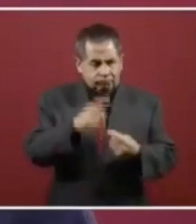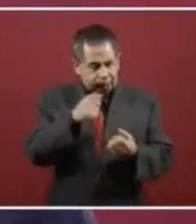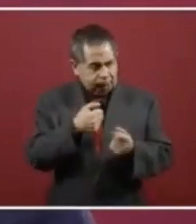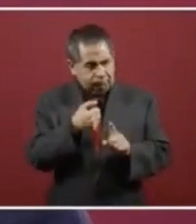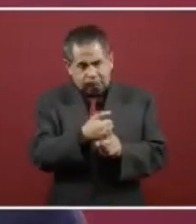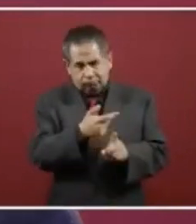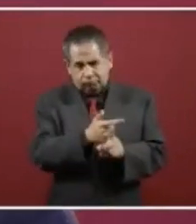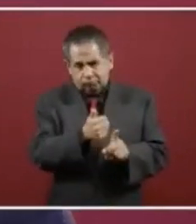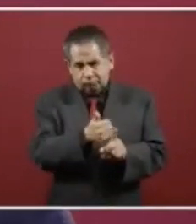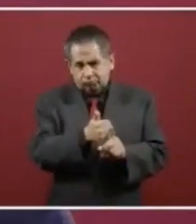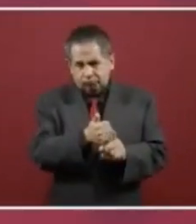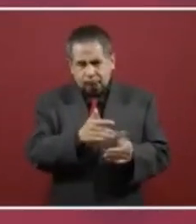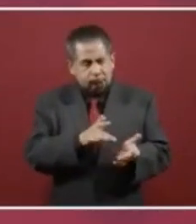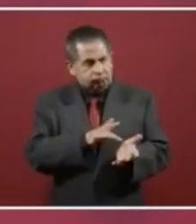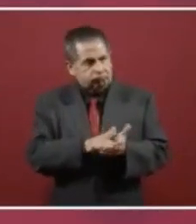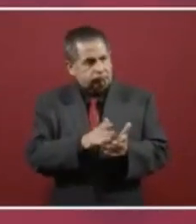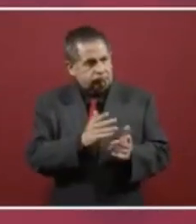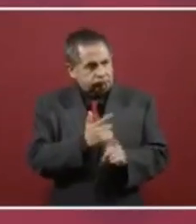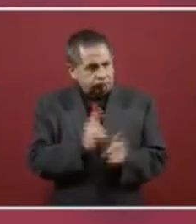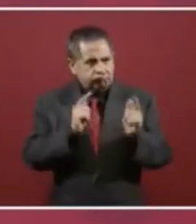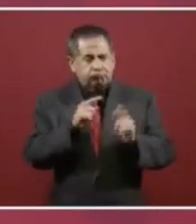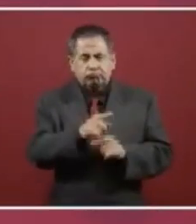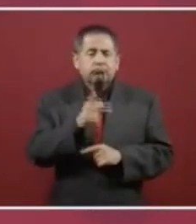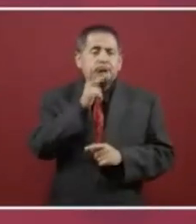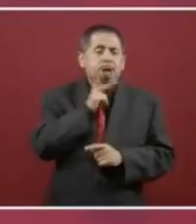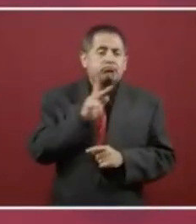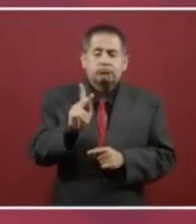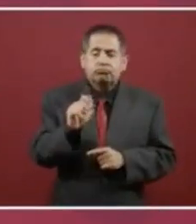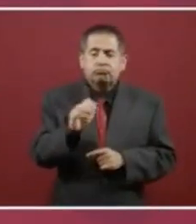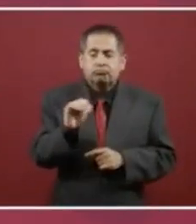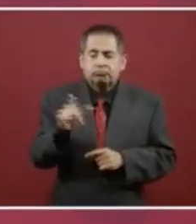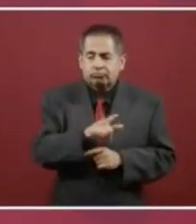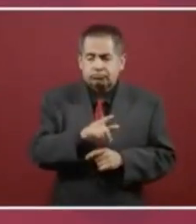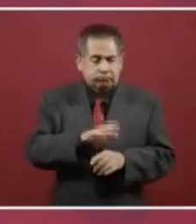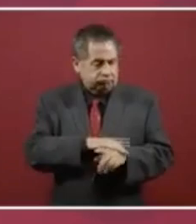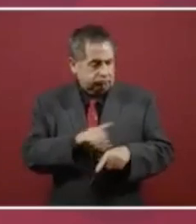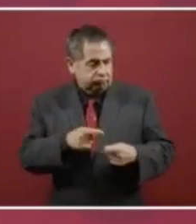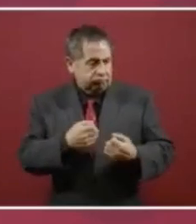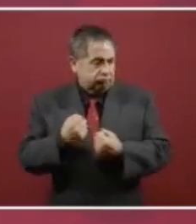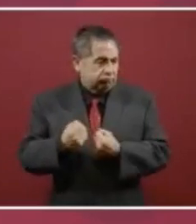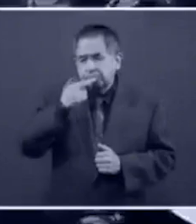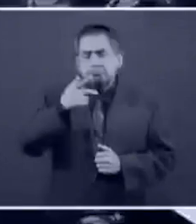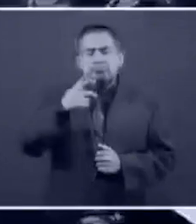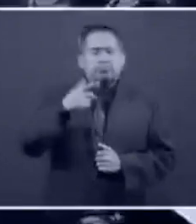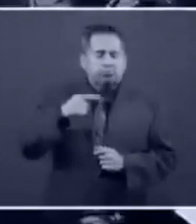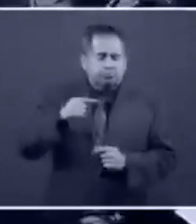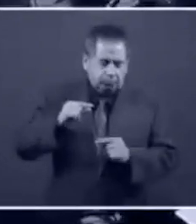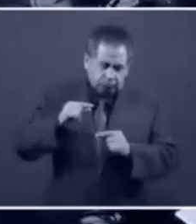autonomía y más fuerza a Pemex.